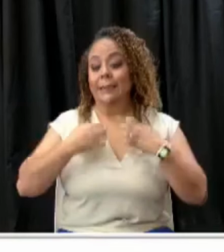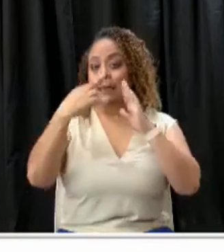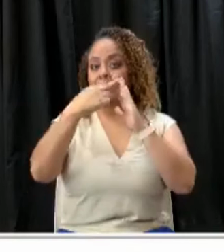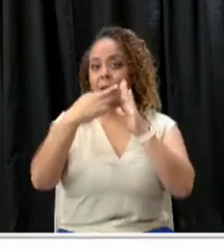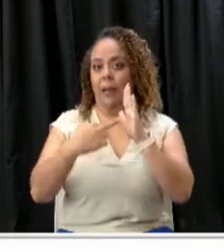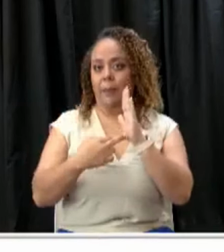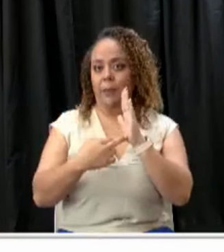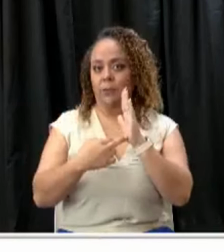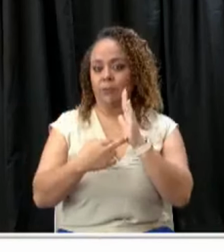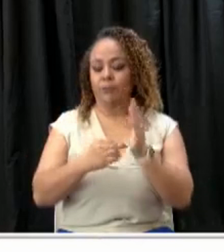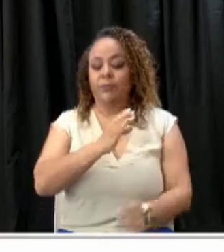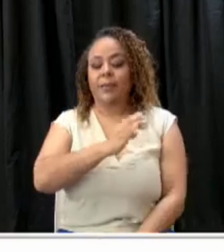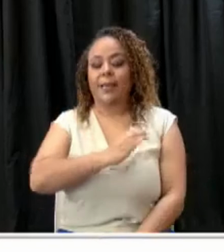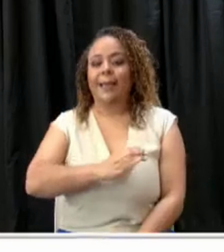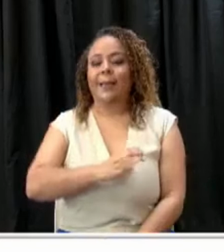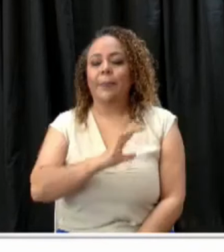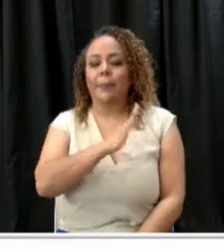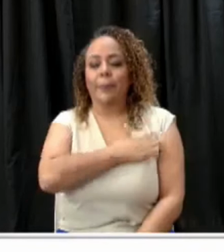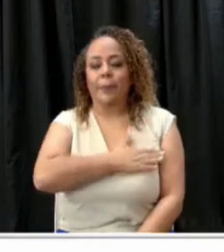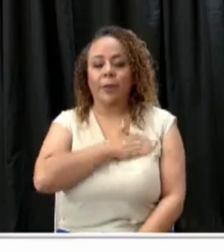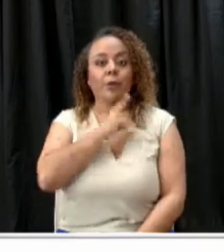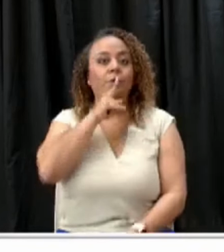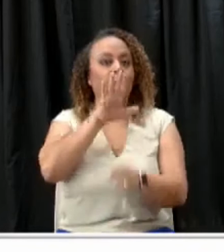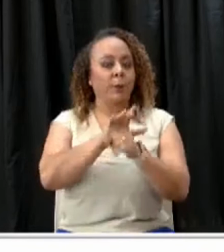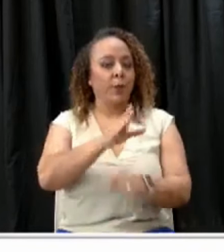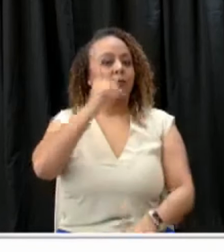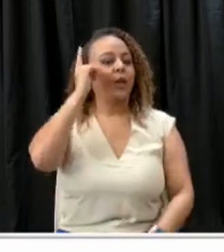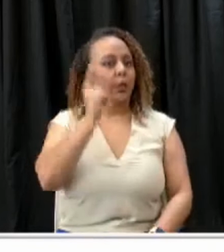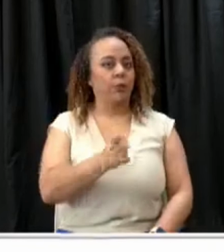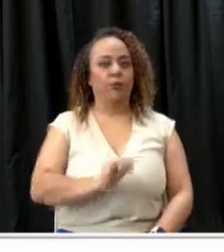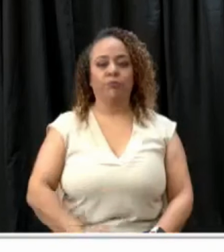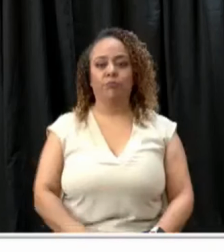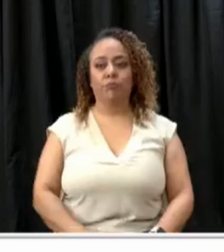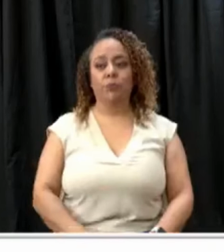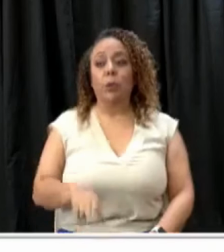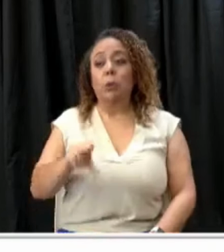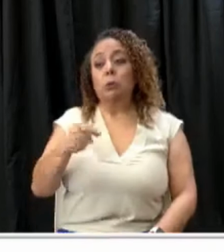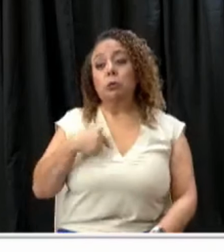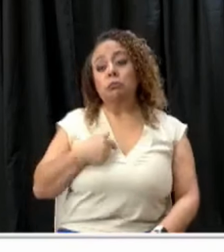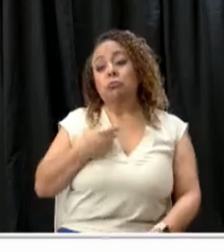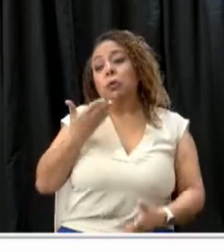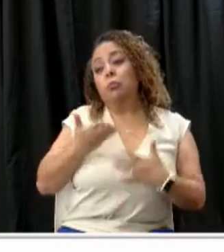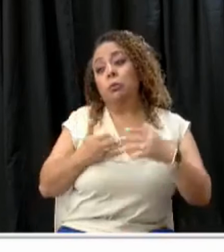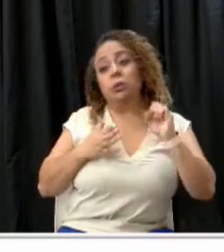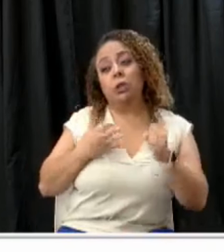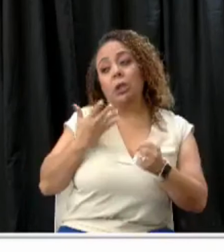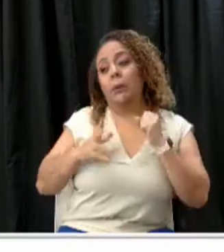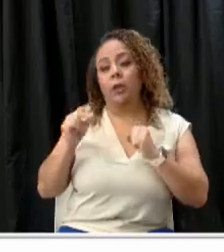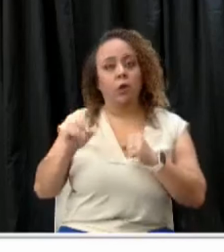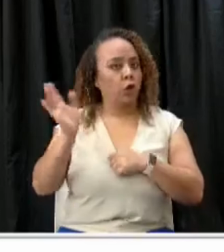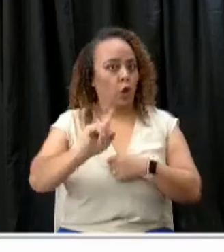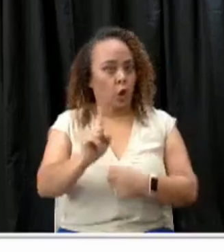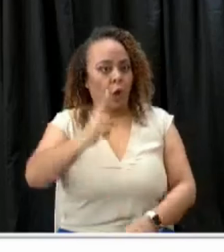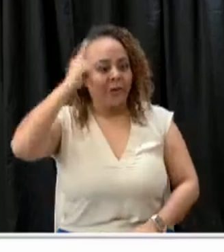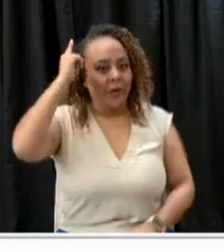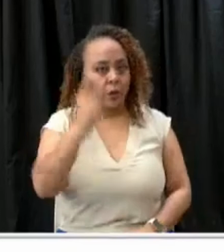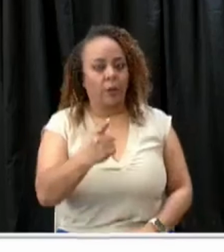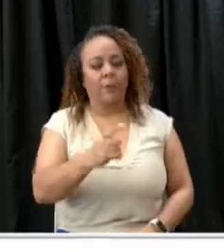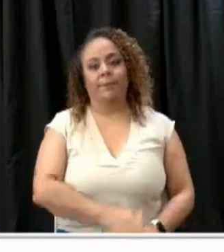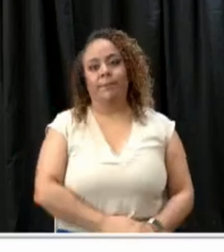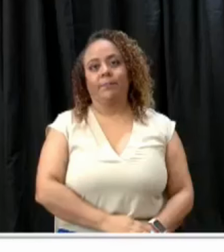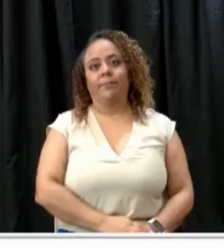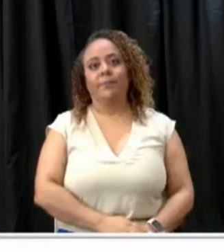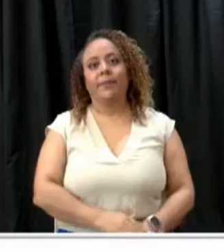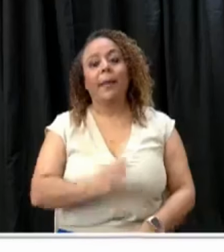reglamento de cumplimiento obligatorio, ¿verdad? No es opcional, es obligatorio. Los invitamos a que visiten nuestra